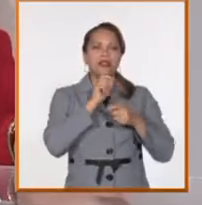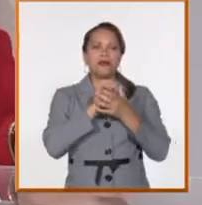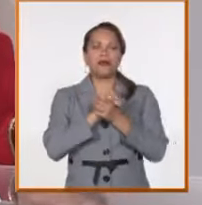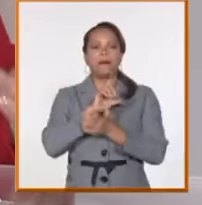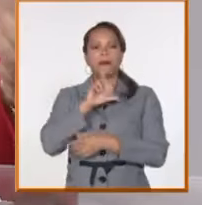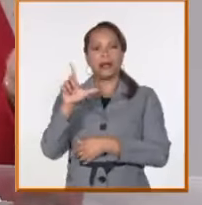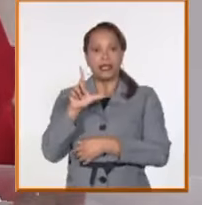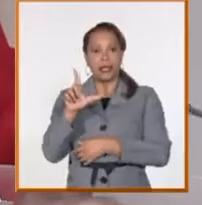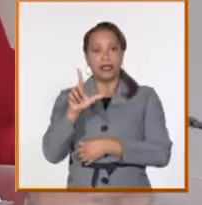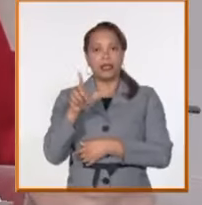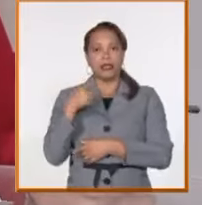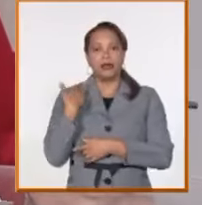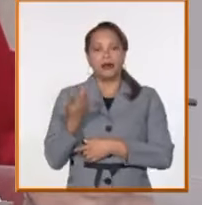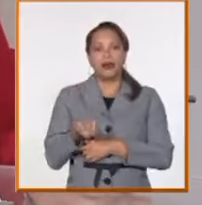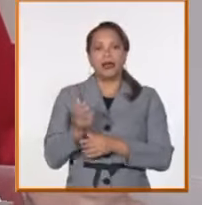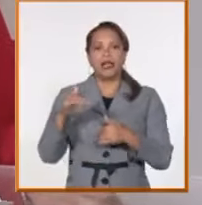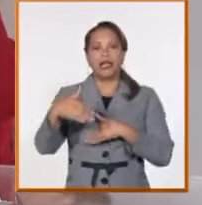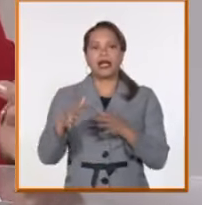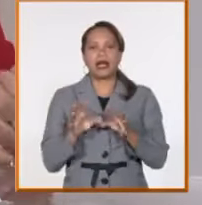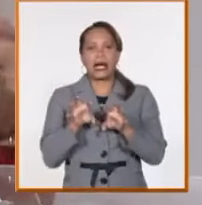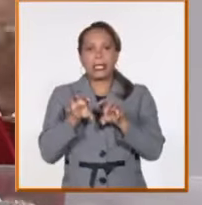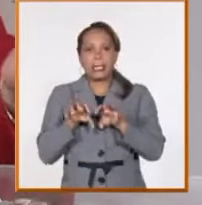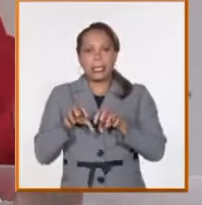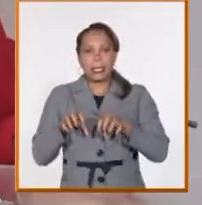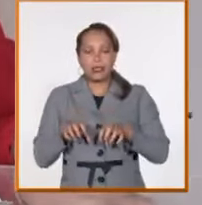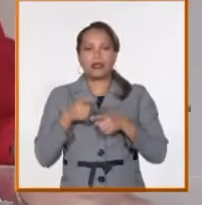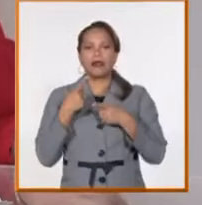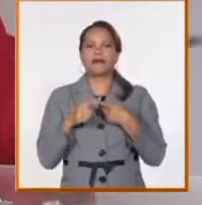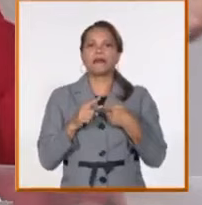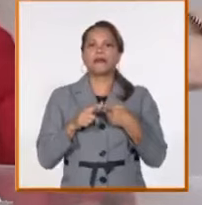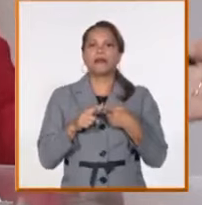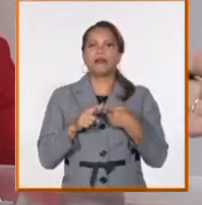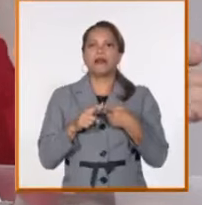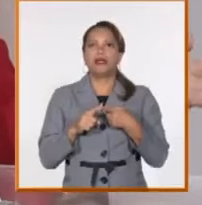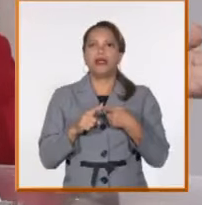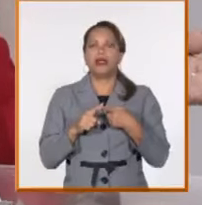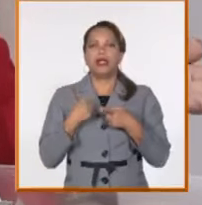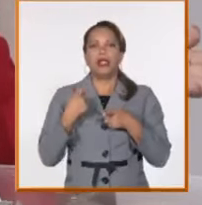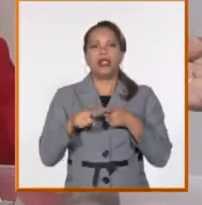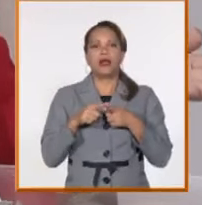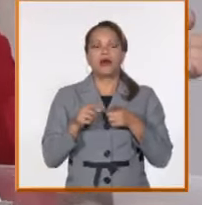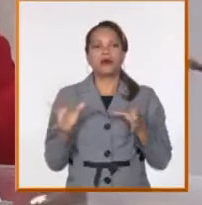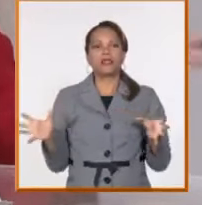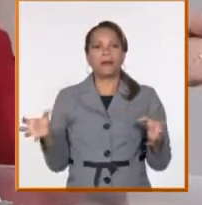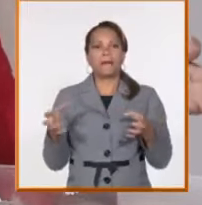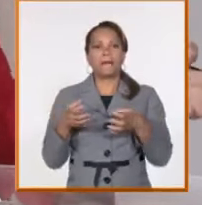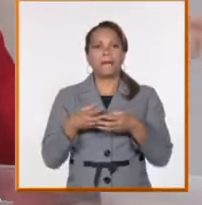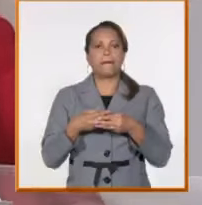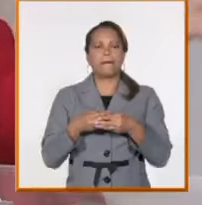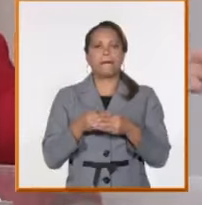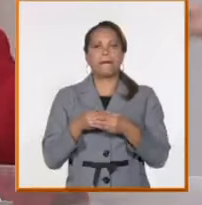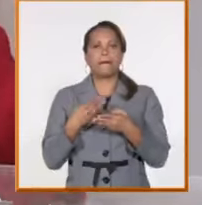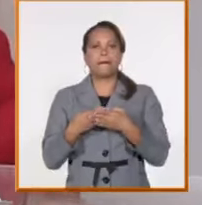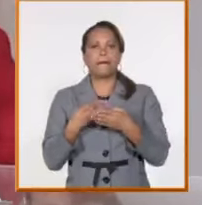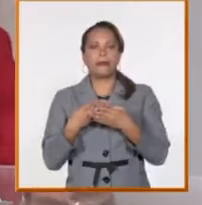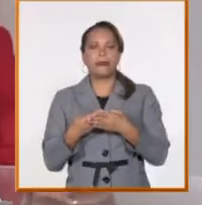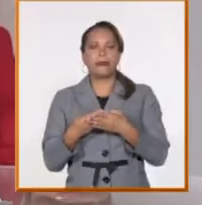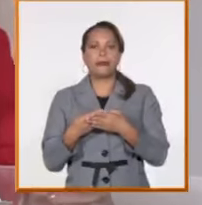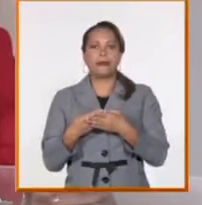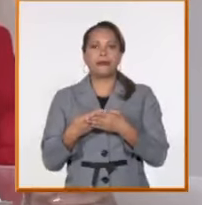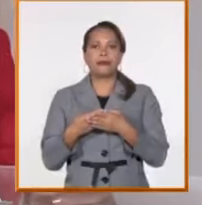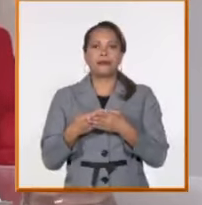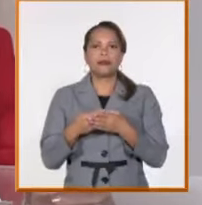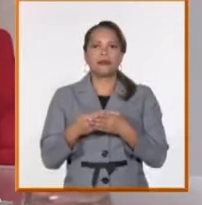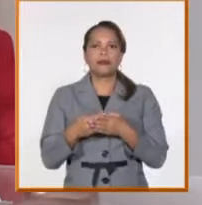de desarrollo marial son las cajas corrugadas los envases plegables que también lo eh Y las habilitaciones que lo lo